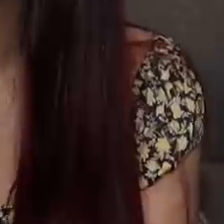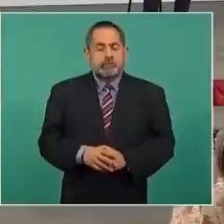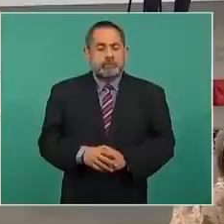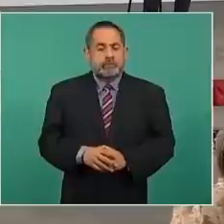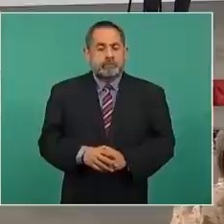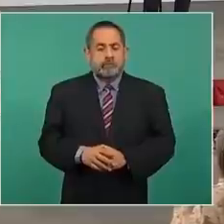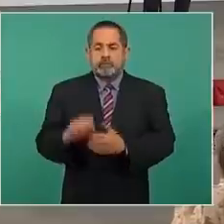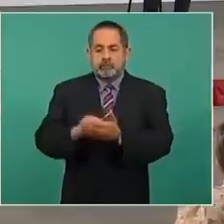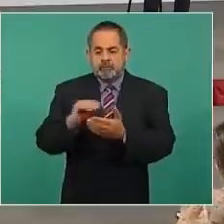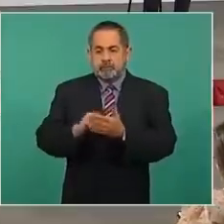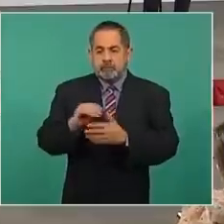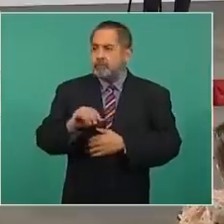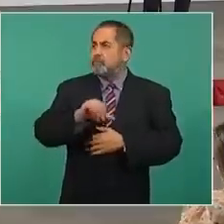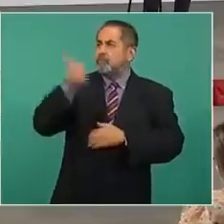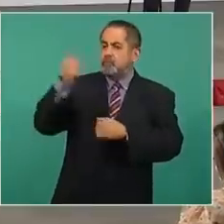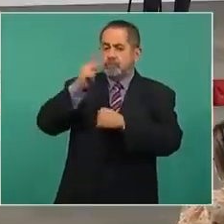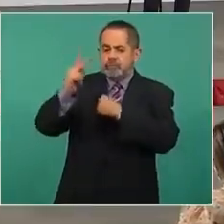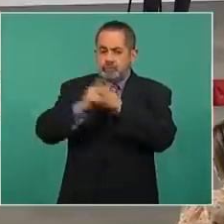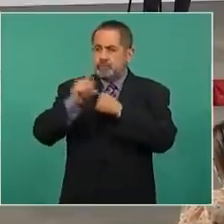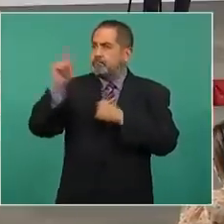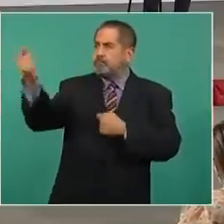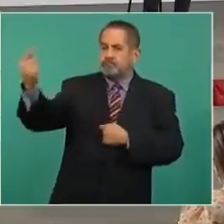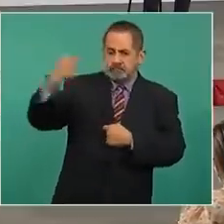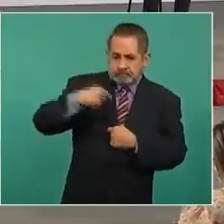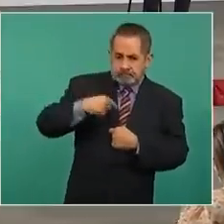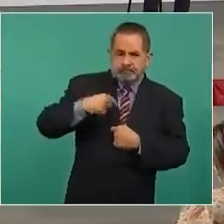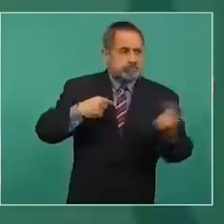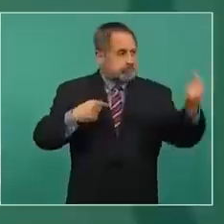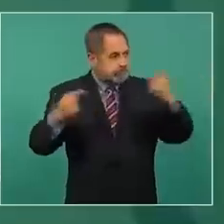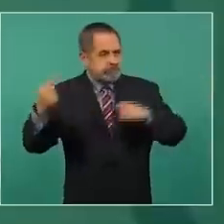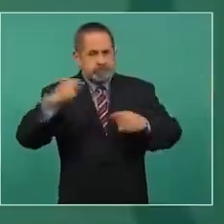eh felicitaciones de gobiernos